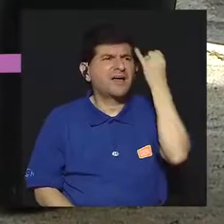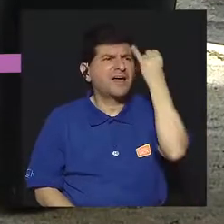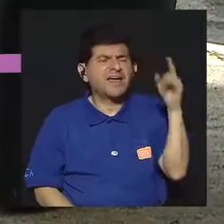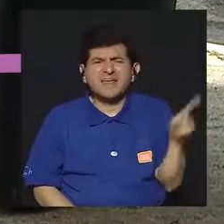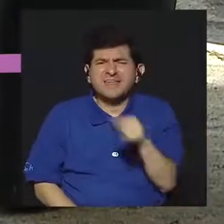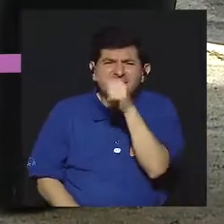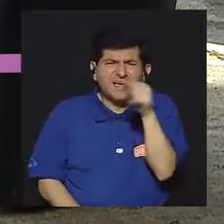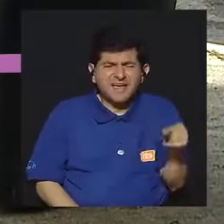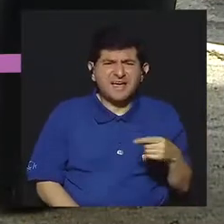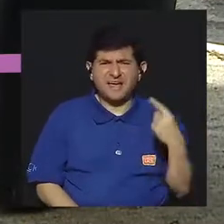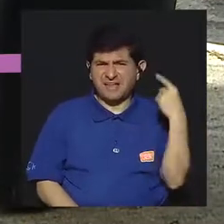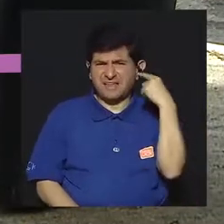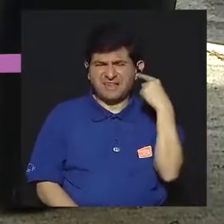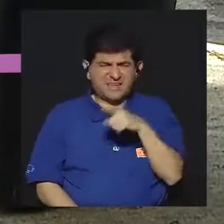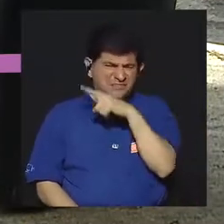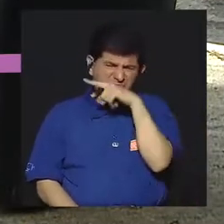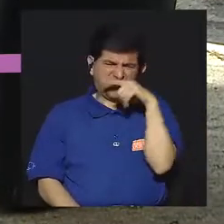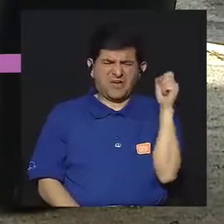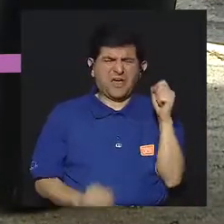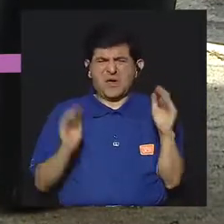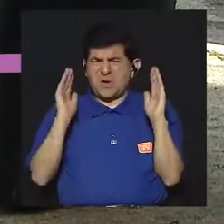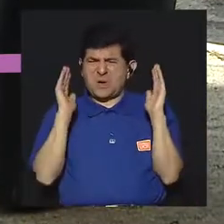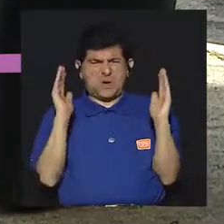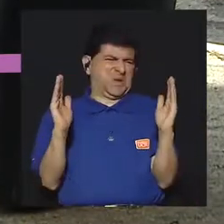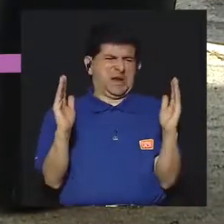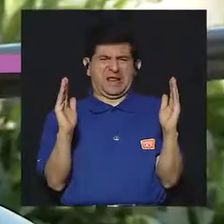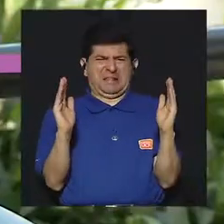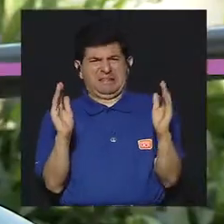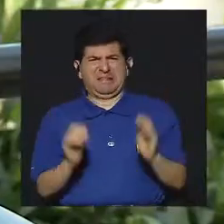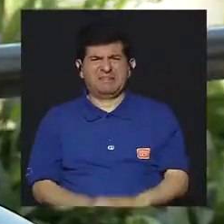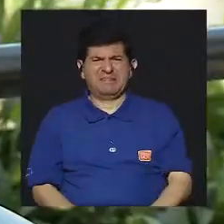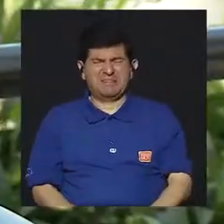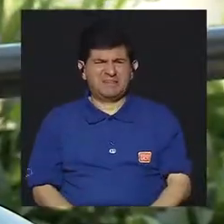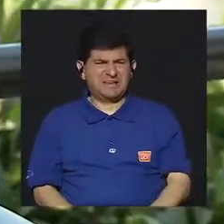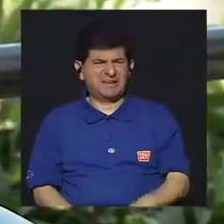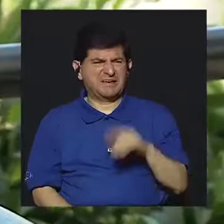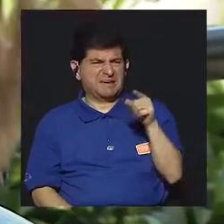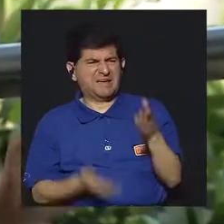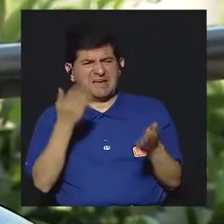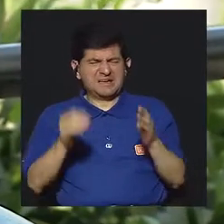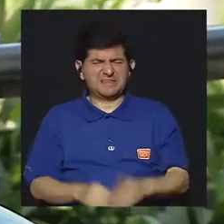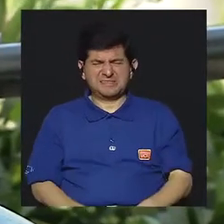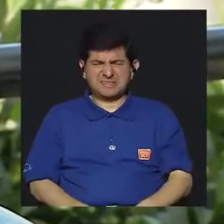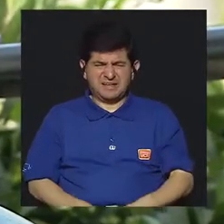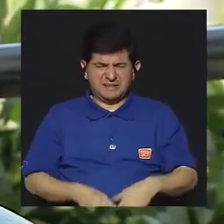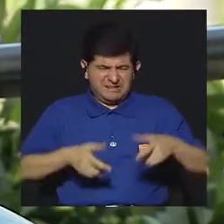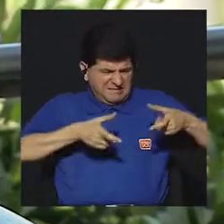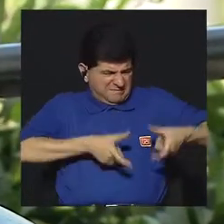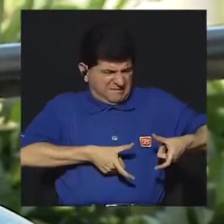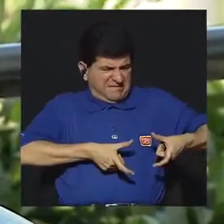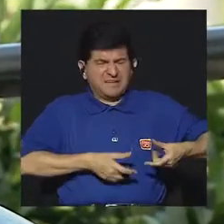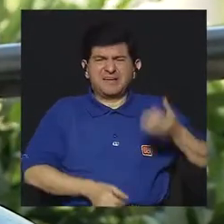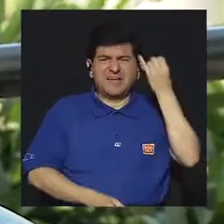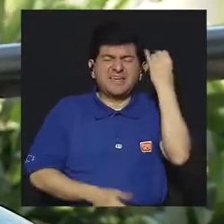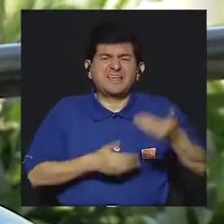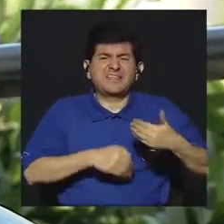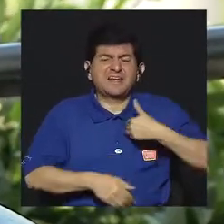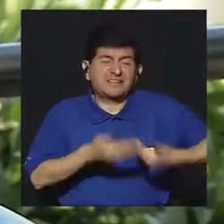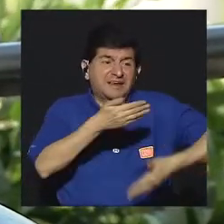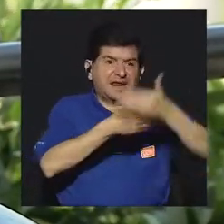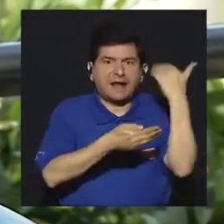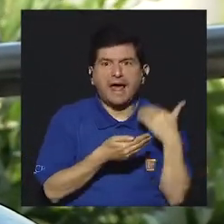quitarnos la idea y el mito que los audífonos son feos, grandes, que aumentaban muchísimo el volumen, porque esa era la idea que